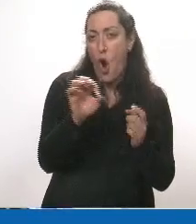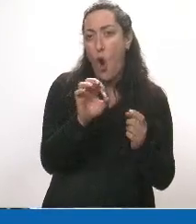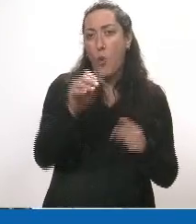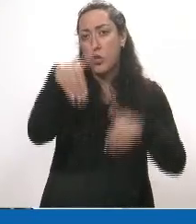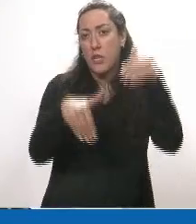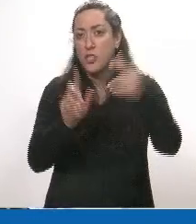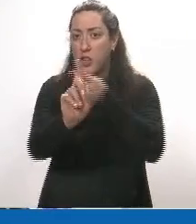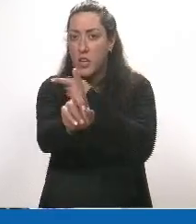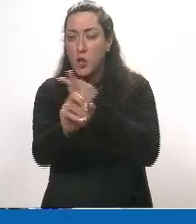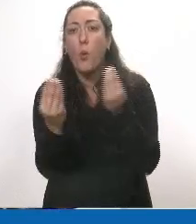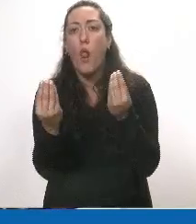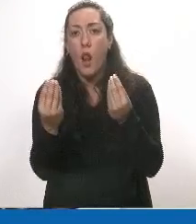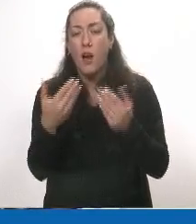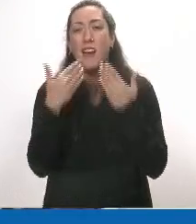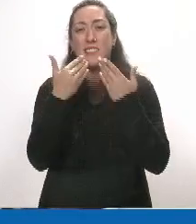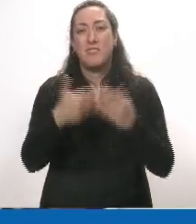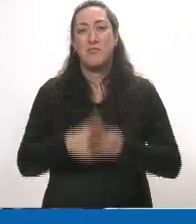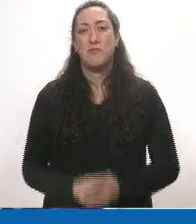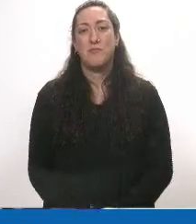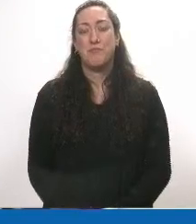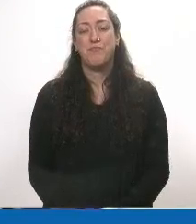votación. Gracias.